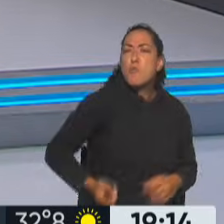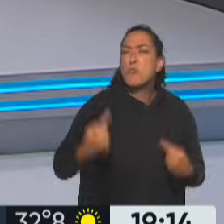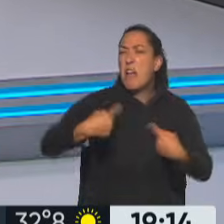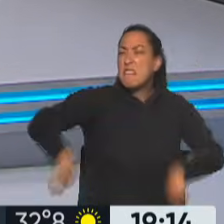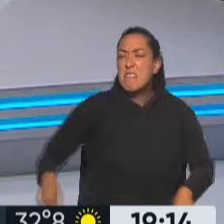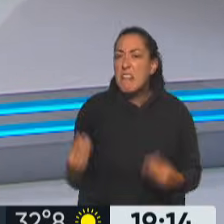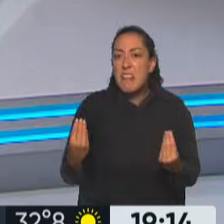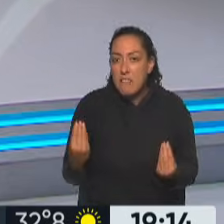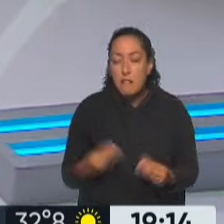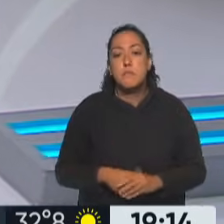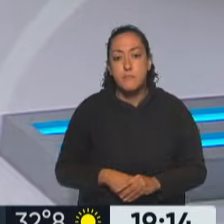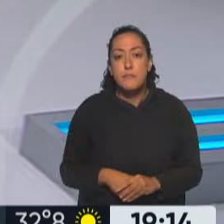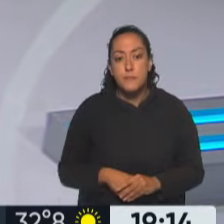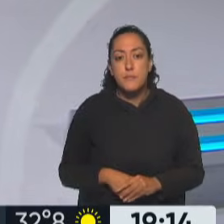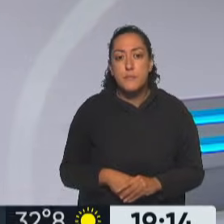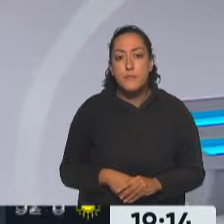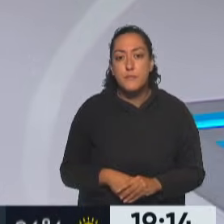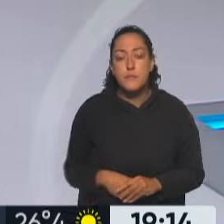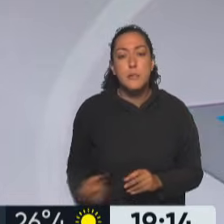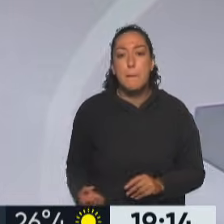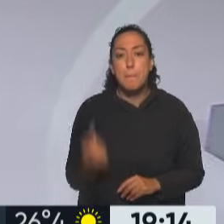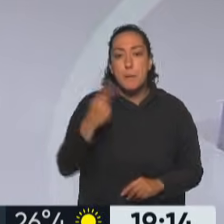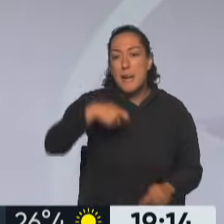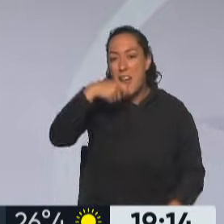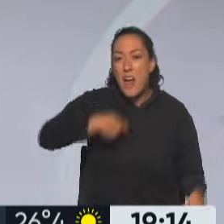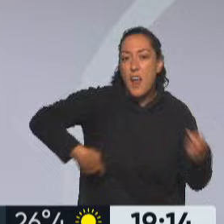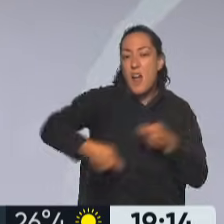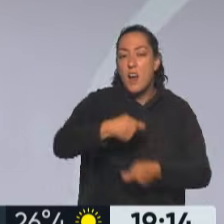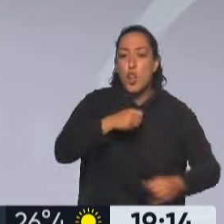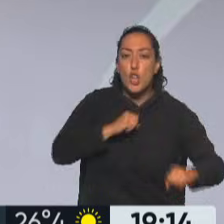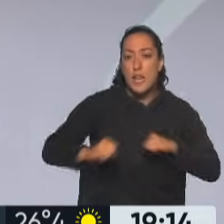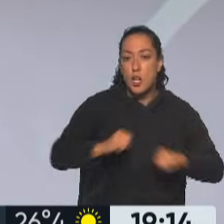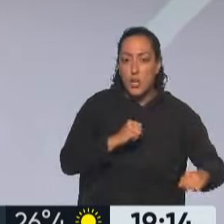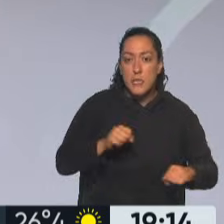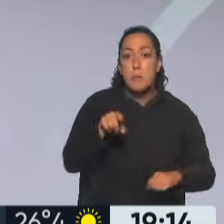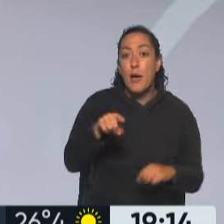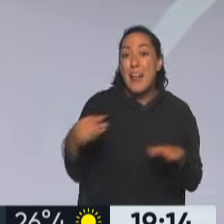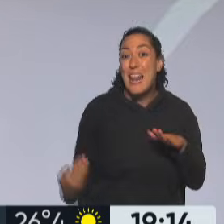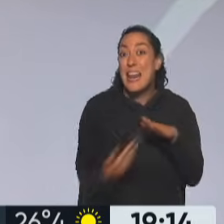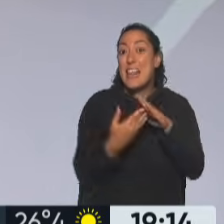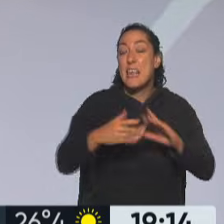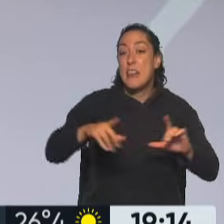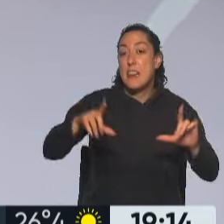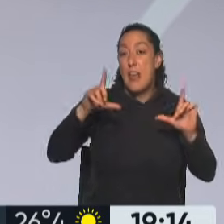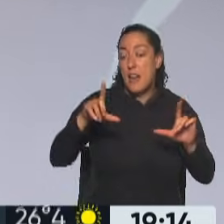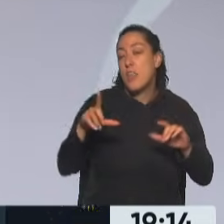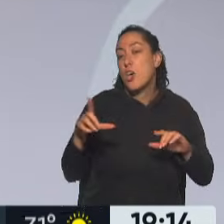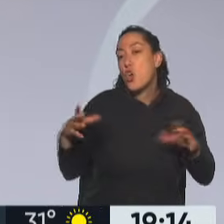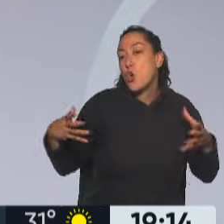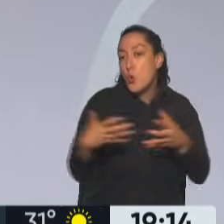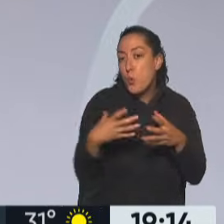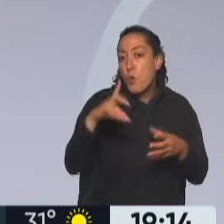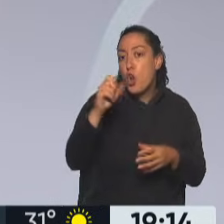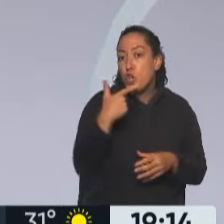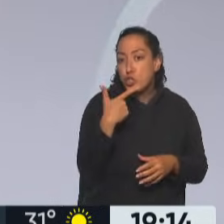Así es, Dani. Si te parece, arrancamos. El primero de ellos es narcoterrorismo. Lo acusan de ser el líder del cartel de los Soles y